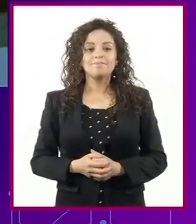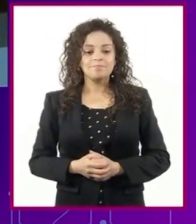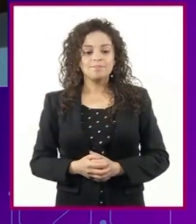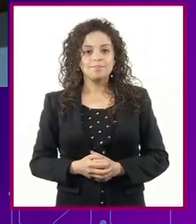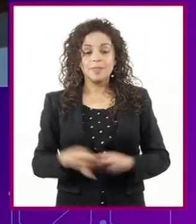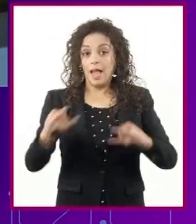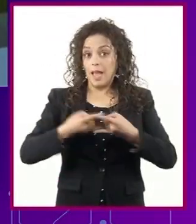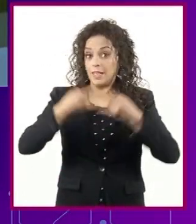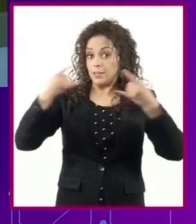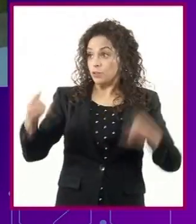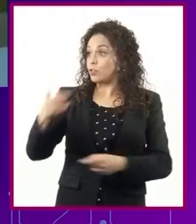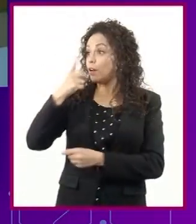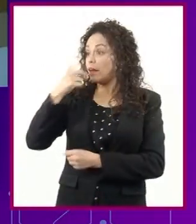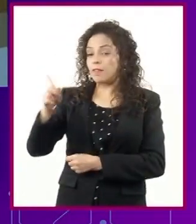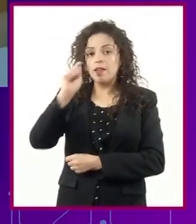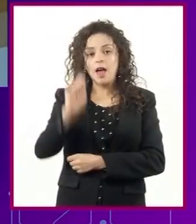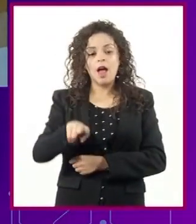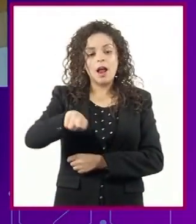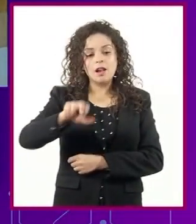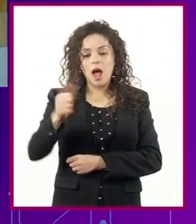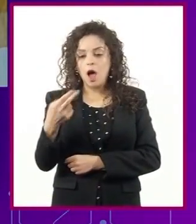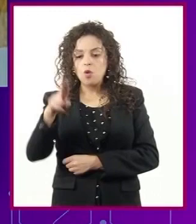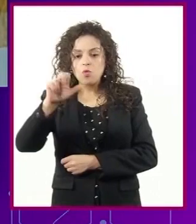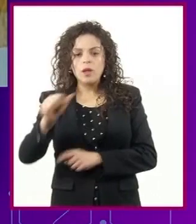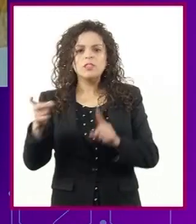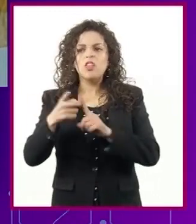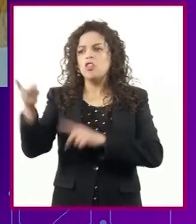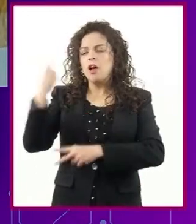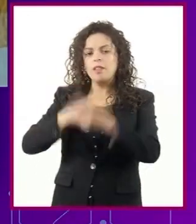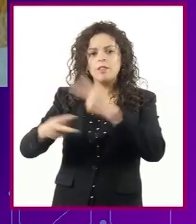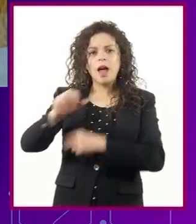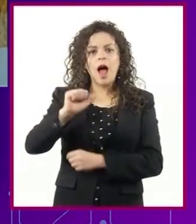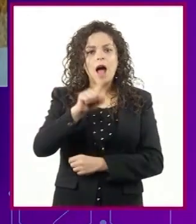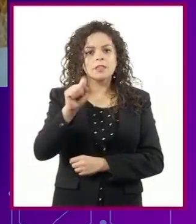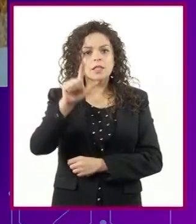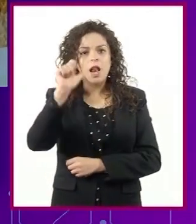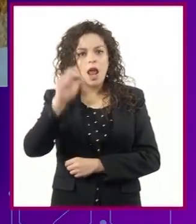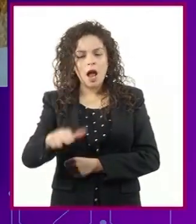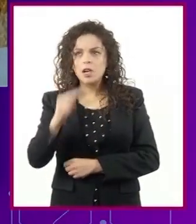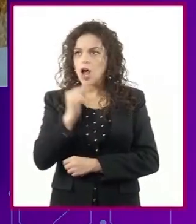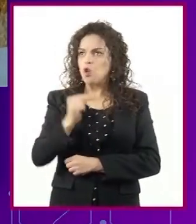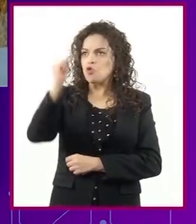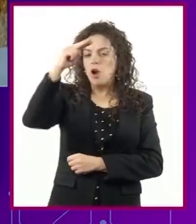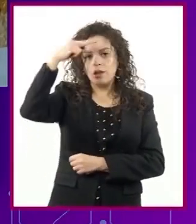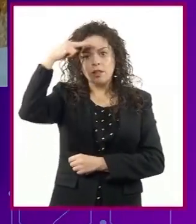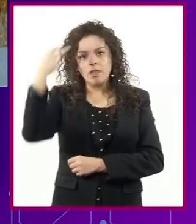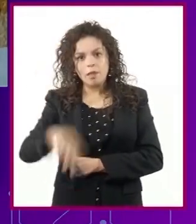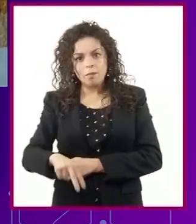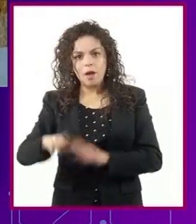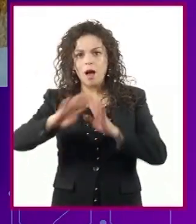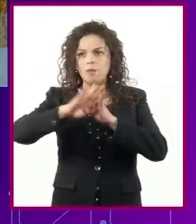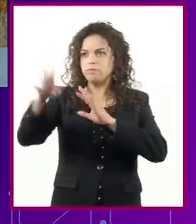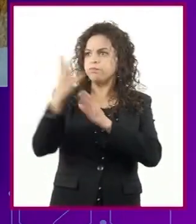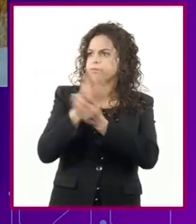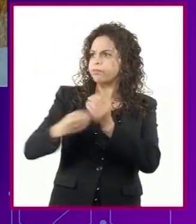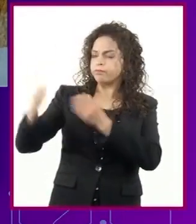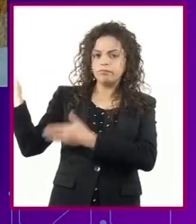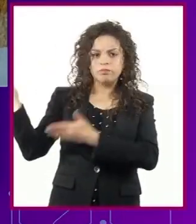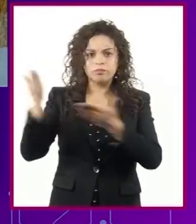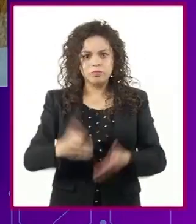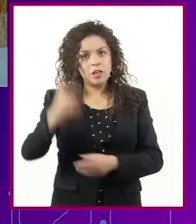Cuenta la historia que los nahuas provienen de Aztlán, una tierra al norte de México de donde emigraron por órdenes de su